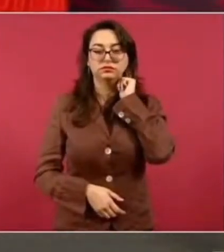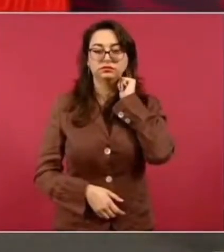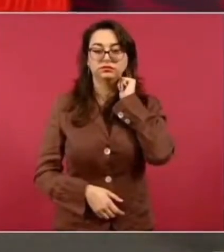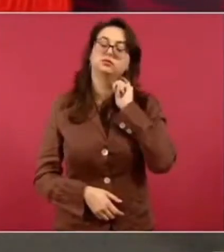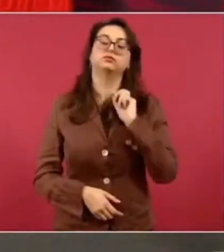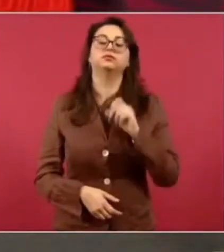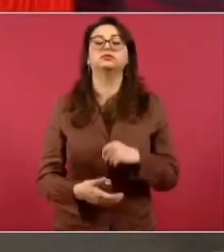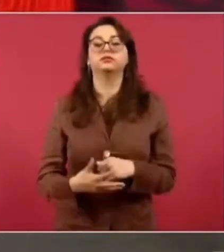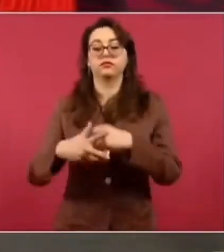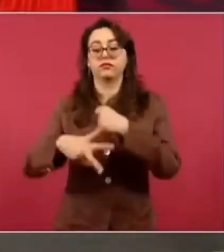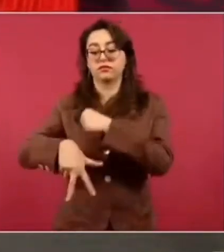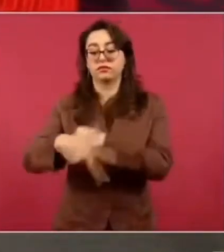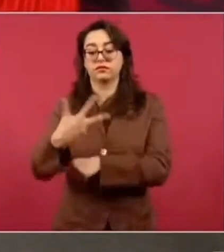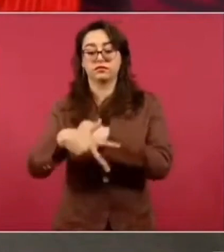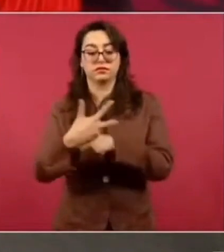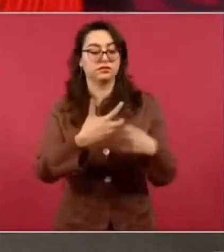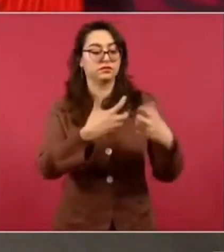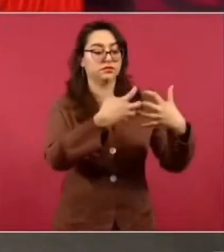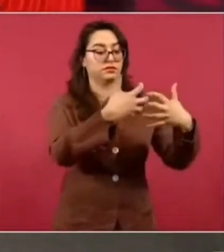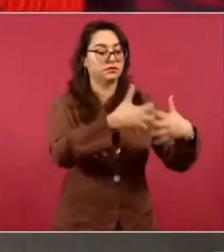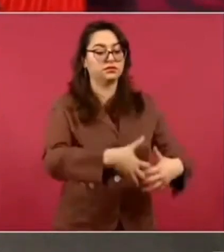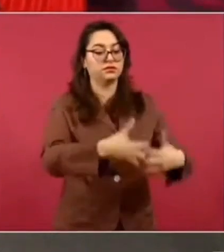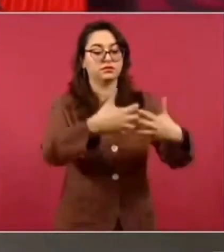13 plantas,